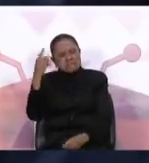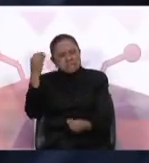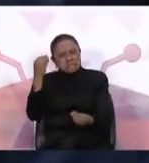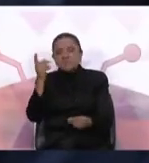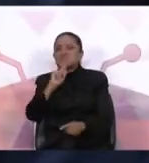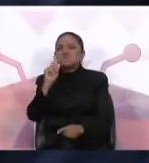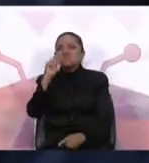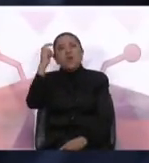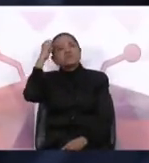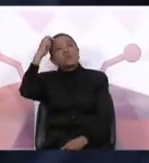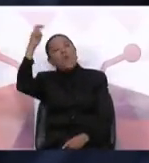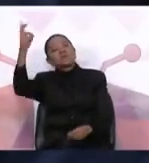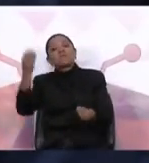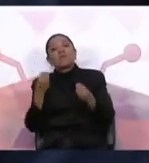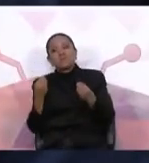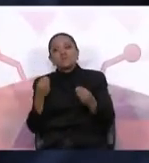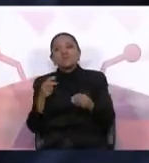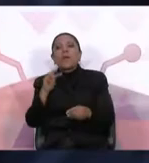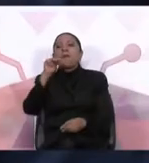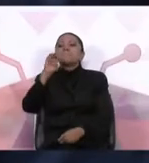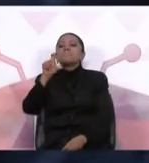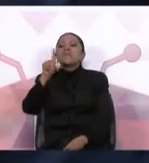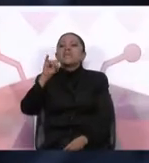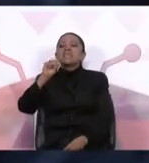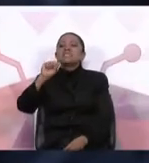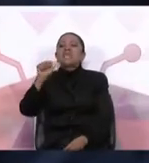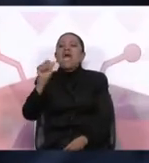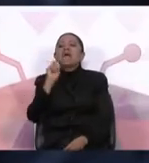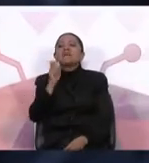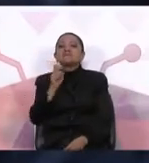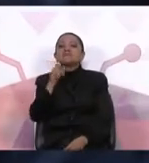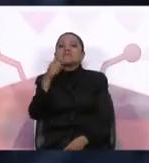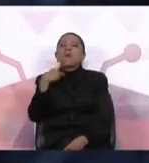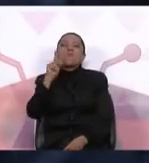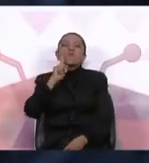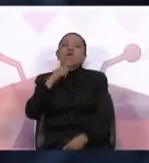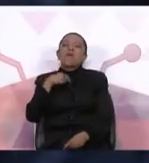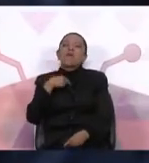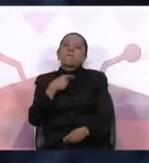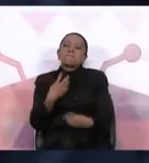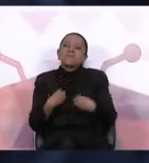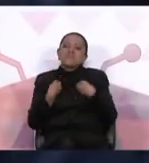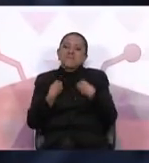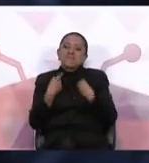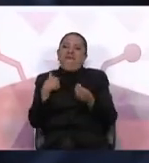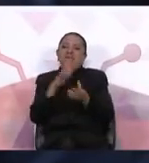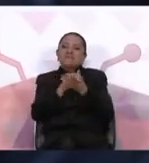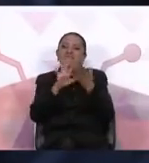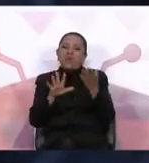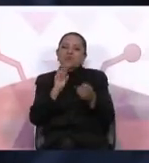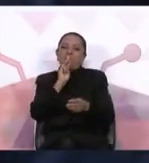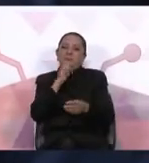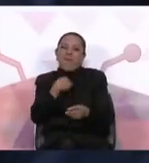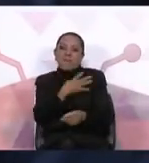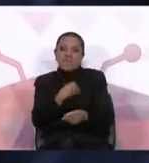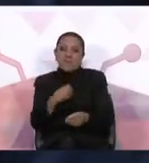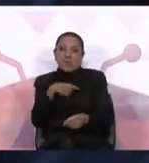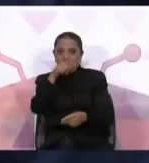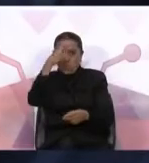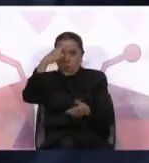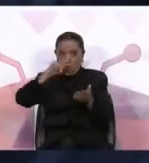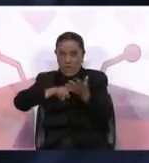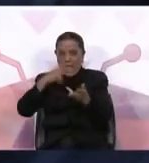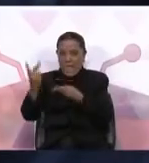melissa que les dicen es la mujer de mi vida mi esposa la madre de mi hijo candidato cree usted en las encuestas en las encuestas